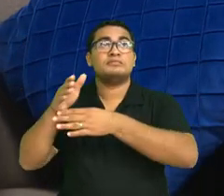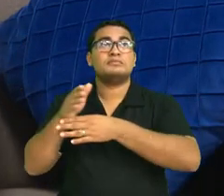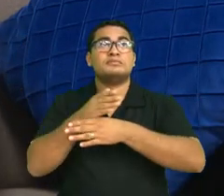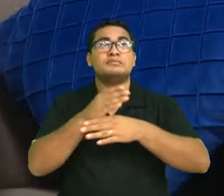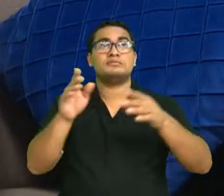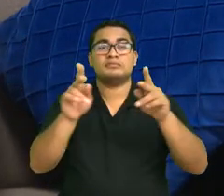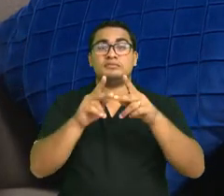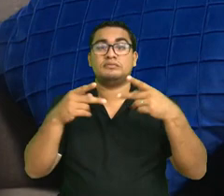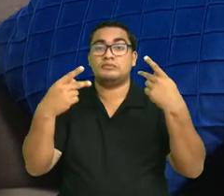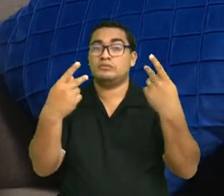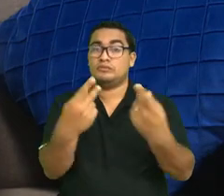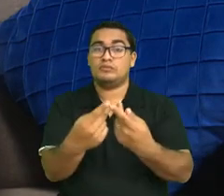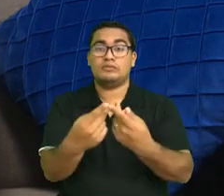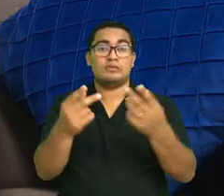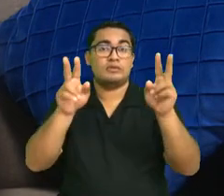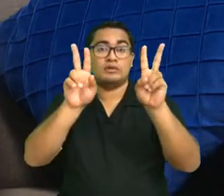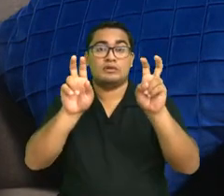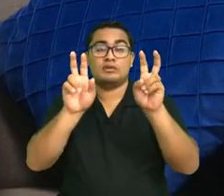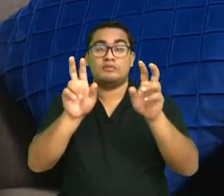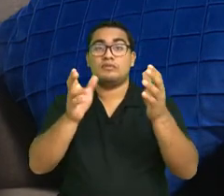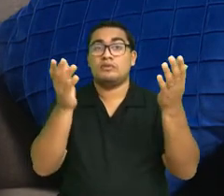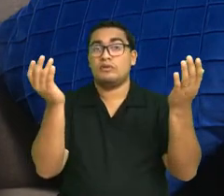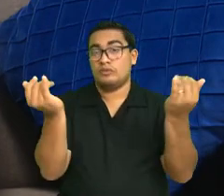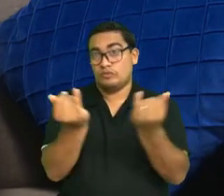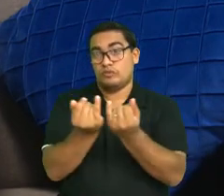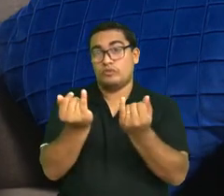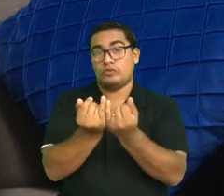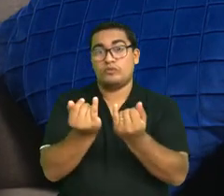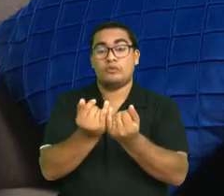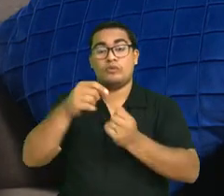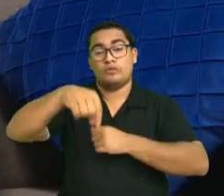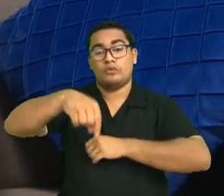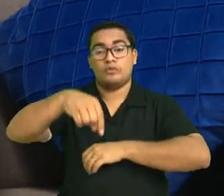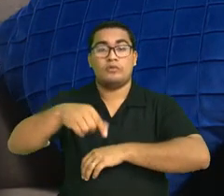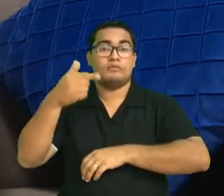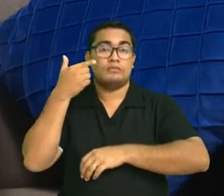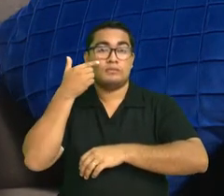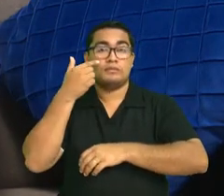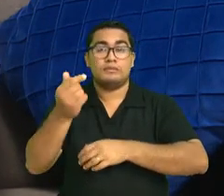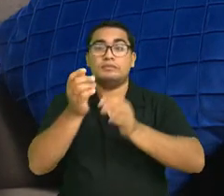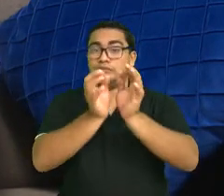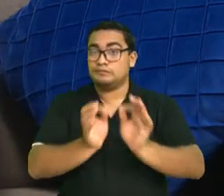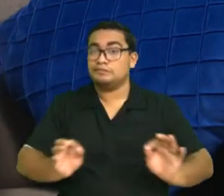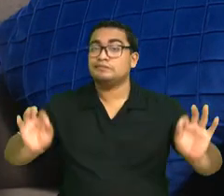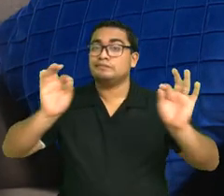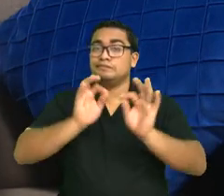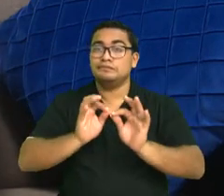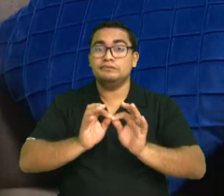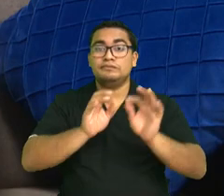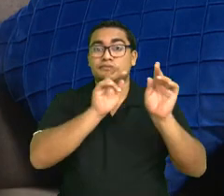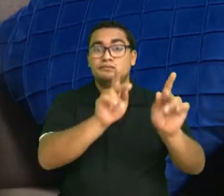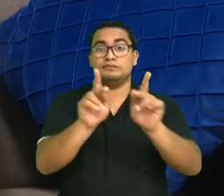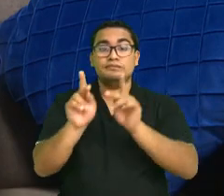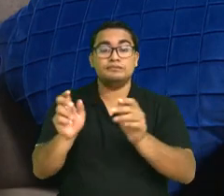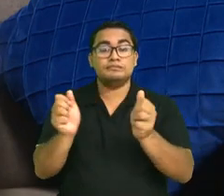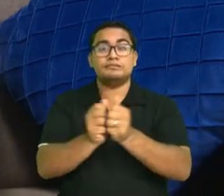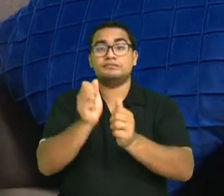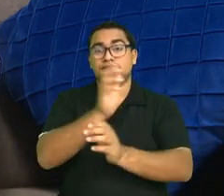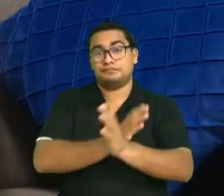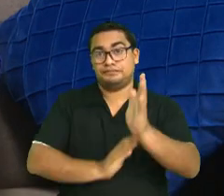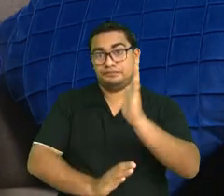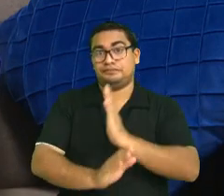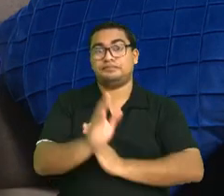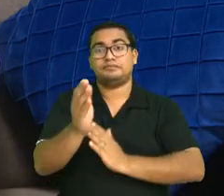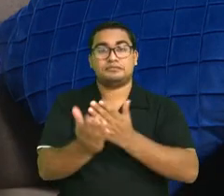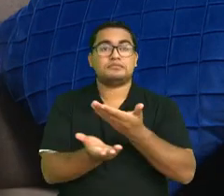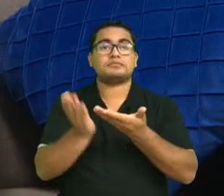pueblo en materia de igualdad. Hoy conoceremos la importancia de la restitución de derechos de las personas con discapacidad,